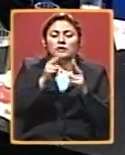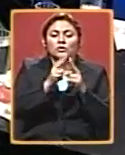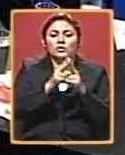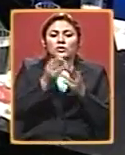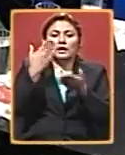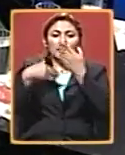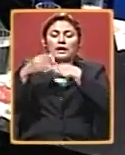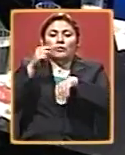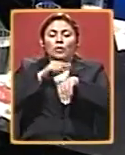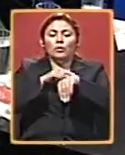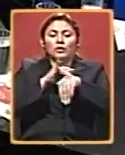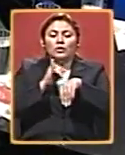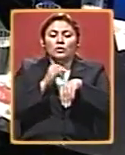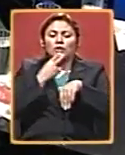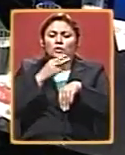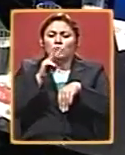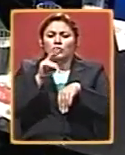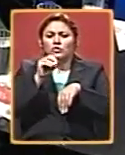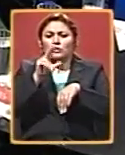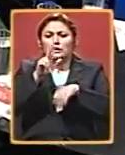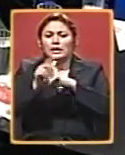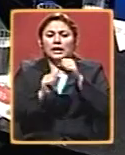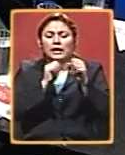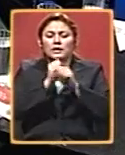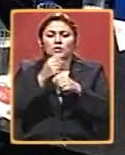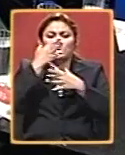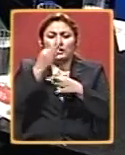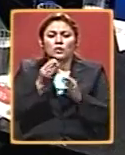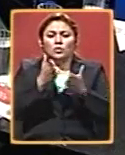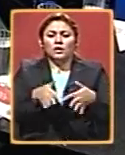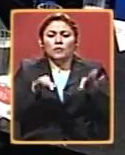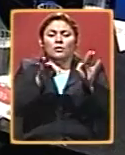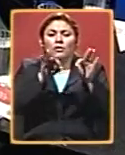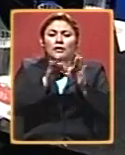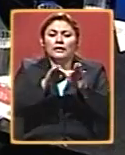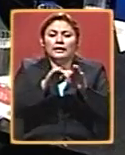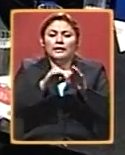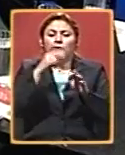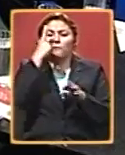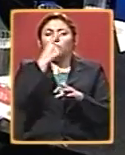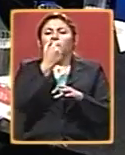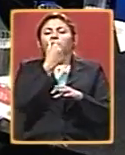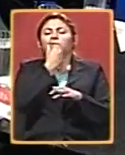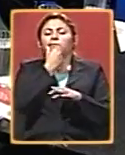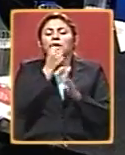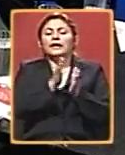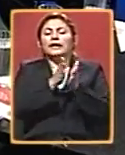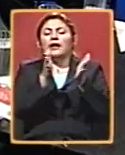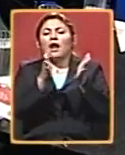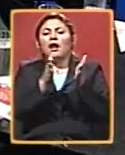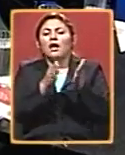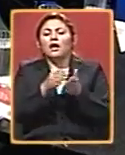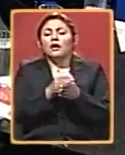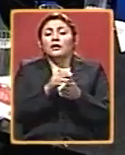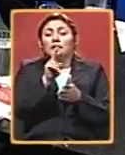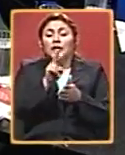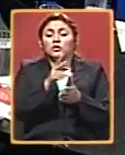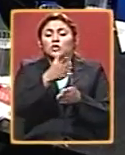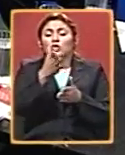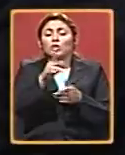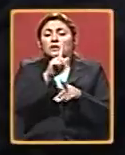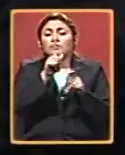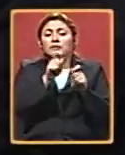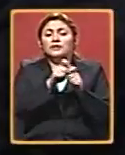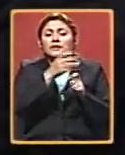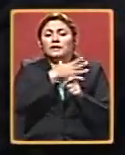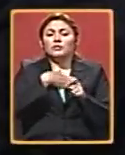momento, hace ya como digo 2 o 3 años, creo que vale la pena preguntarse más en general cuánto de estas dos cosas particulares